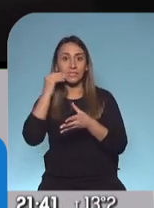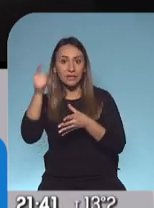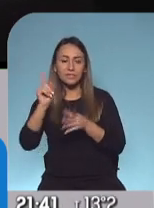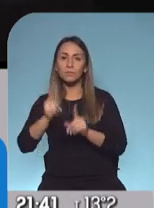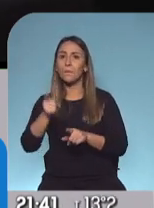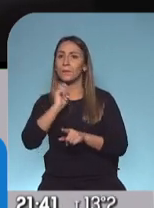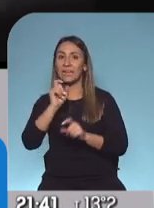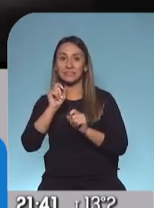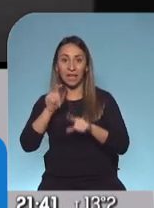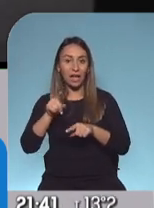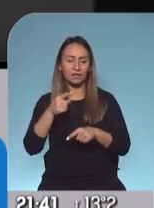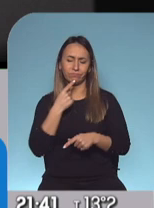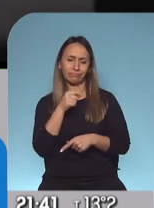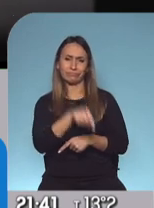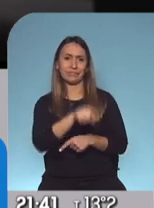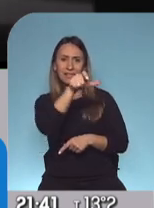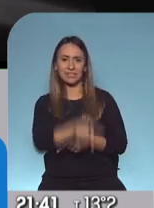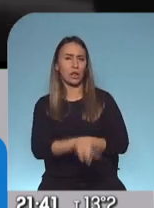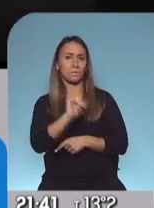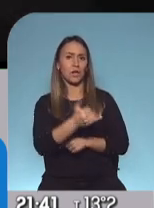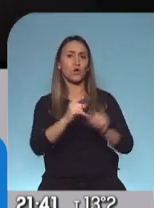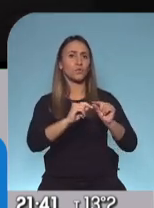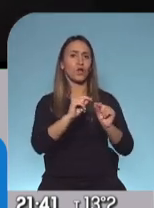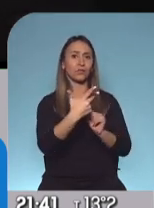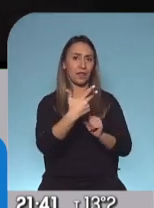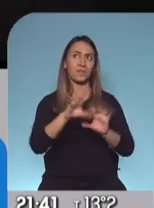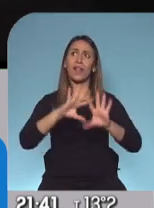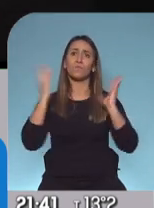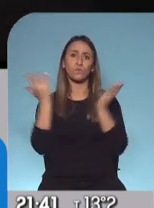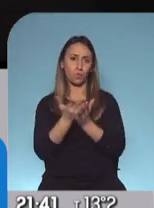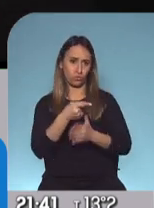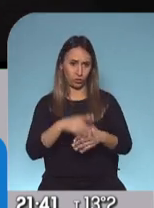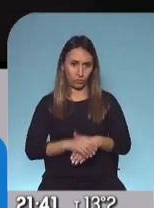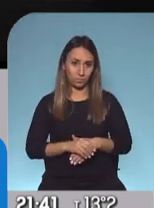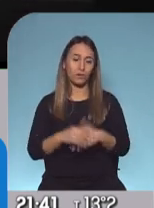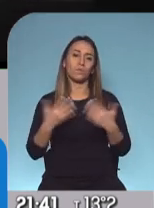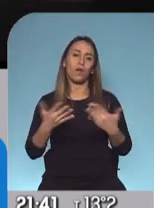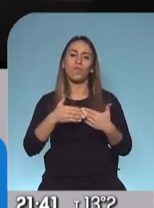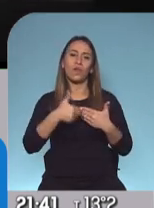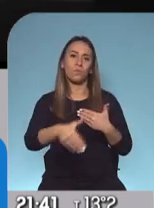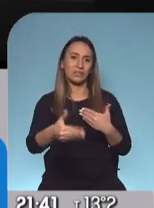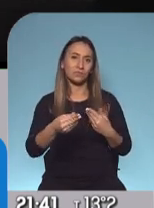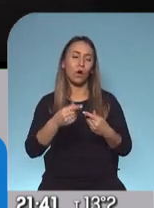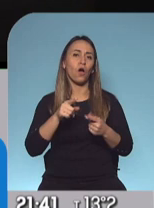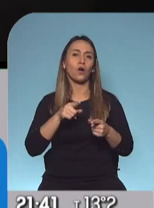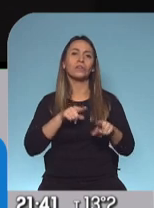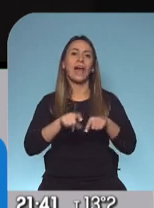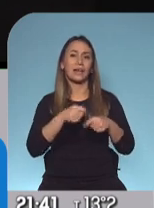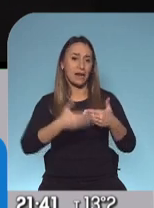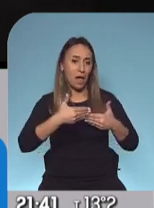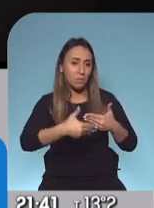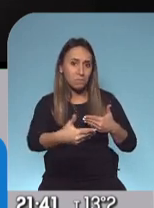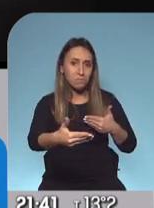internacional dijo, aquí está el mejor 3 del mundo, que fue Silvio Marzolini. Y después coronó, lógicamente, su carrera con